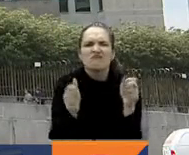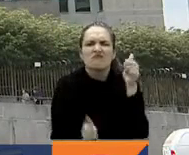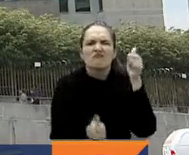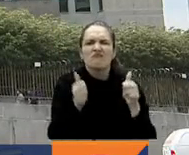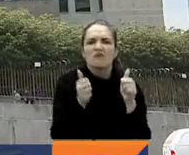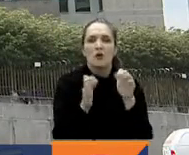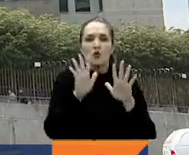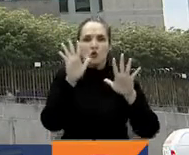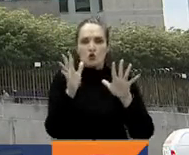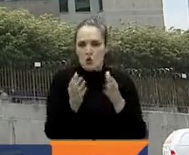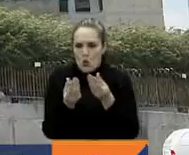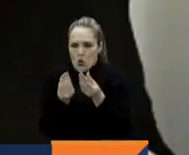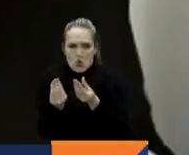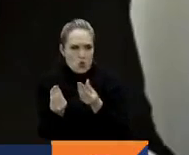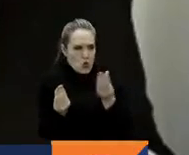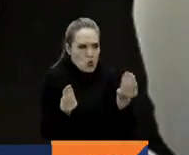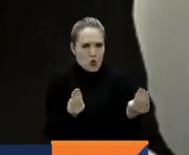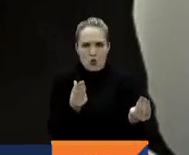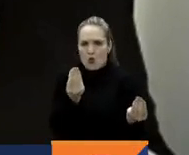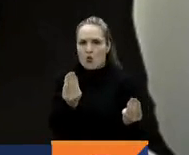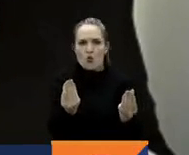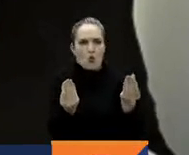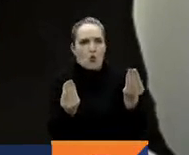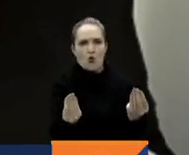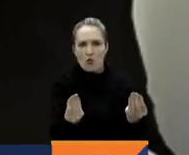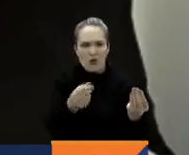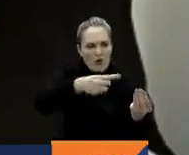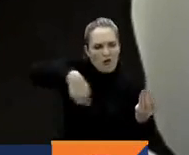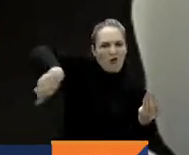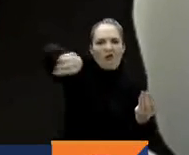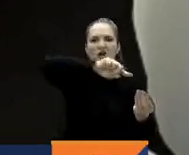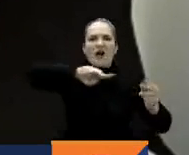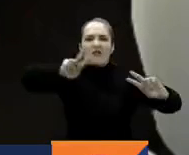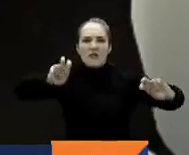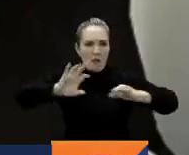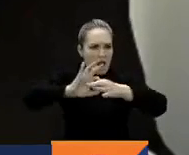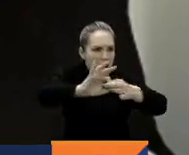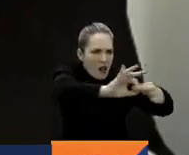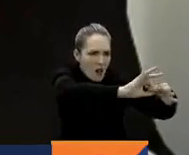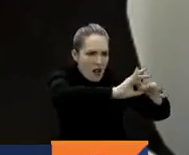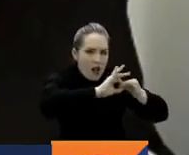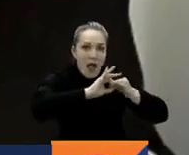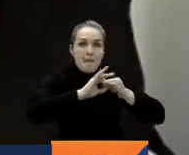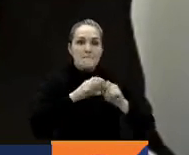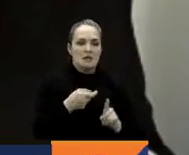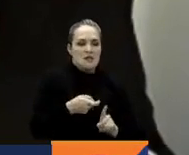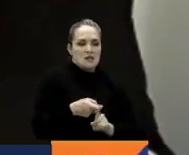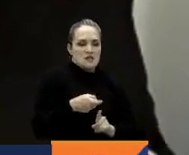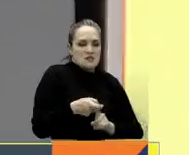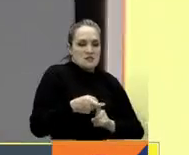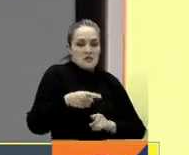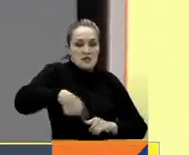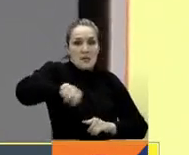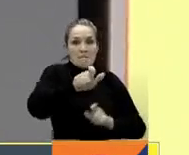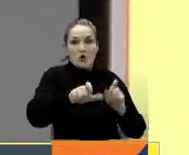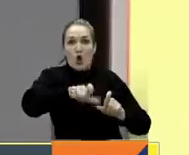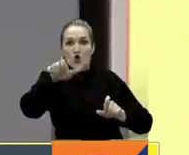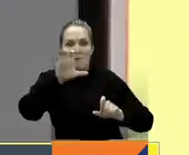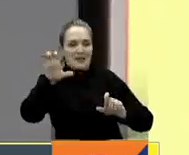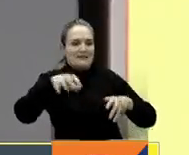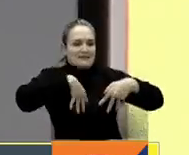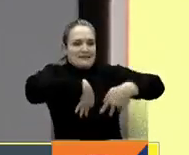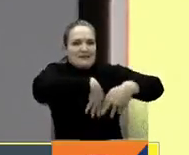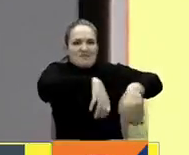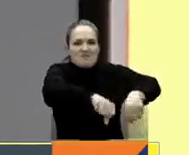grupos estructuras criminales como ha sido presentado en las audiencias y el pago a ciudadanos extranjeros para participar en disturbios lo que en